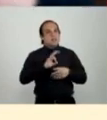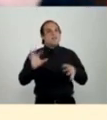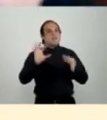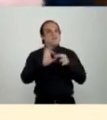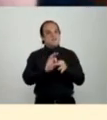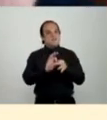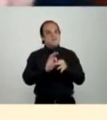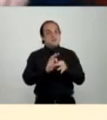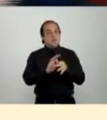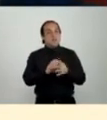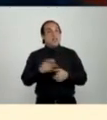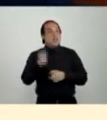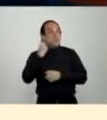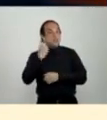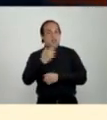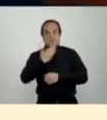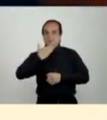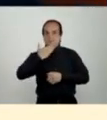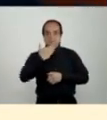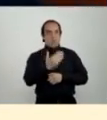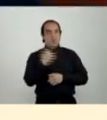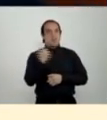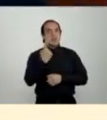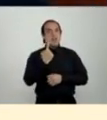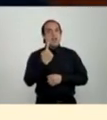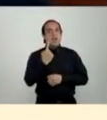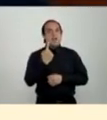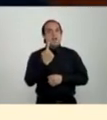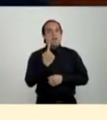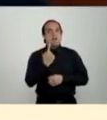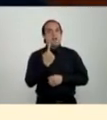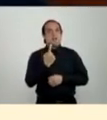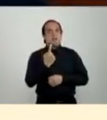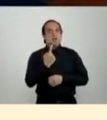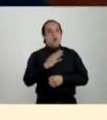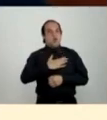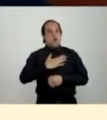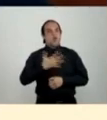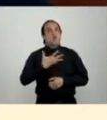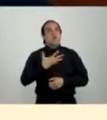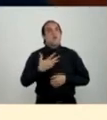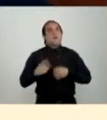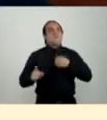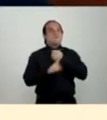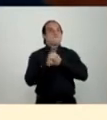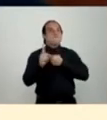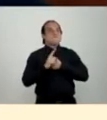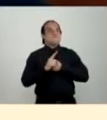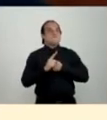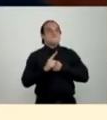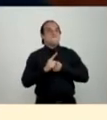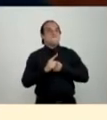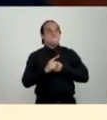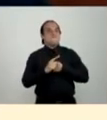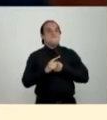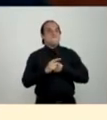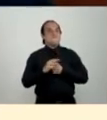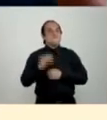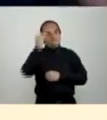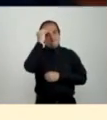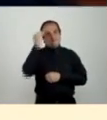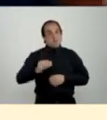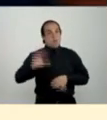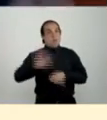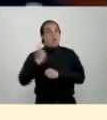bien que fíjate que me metió en un lío terrible, porque muchos peruanos rápidamente en el